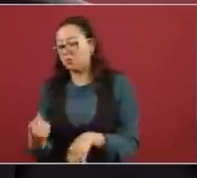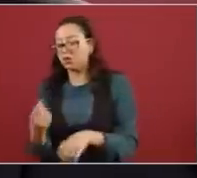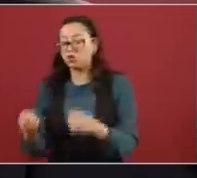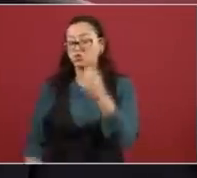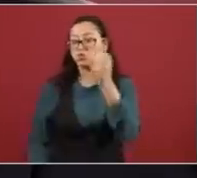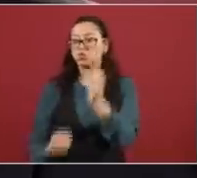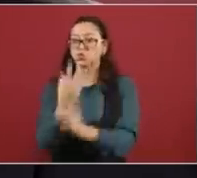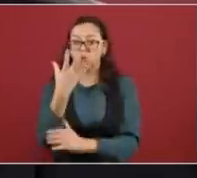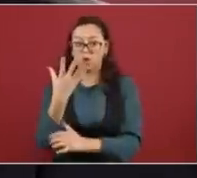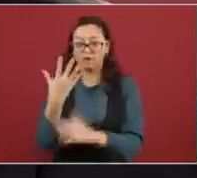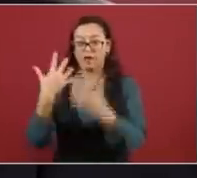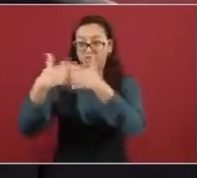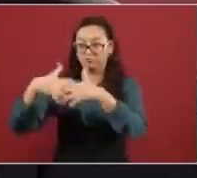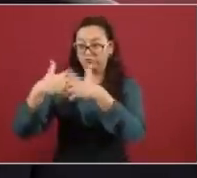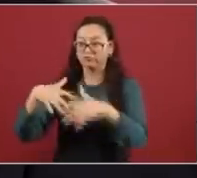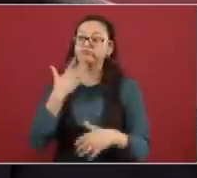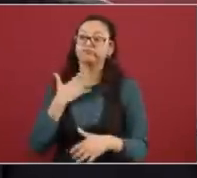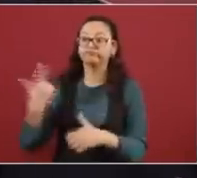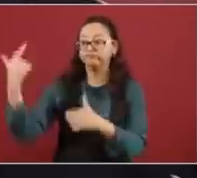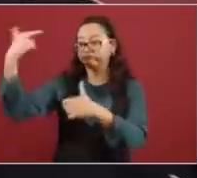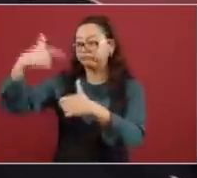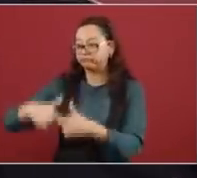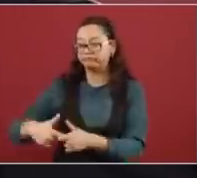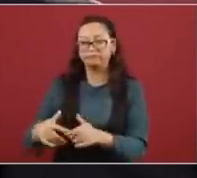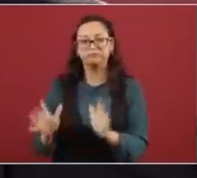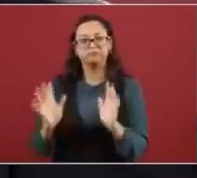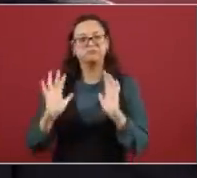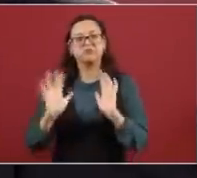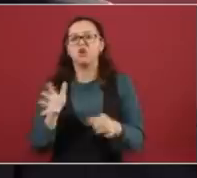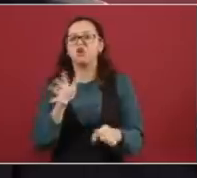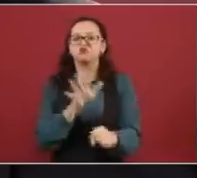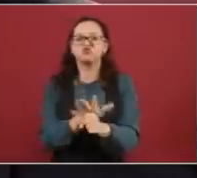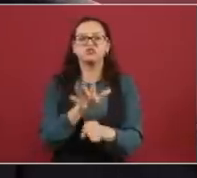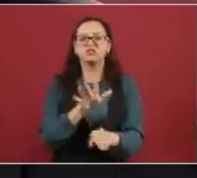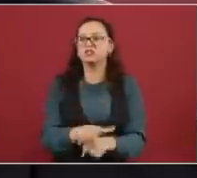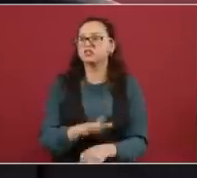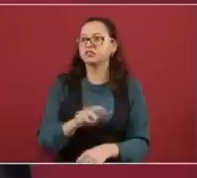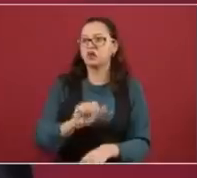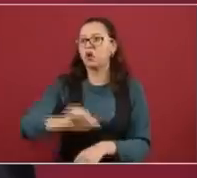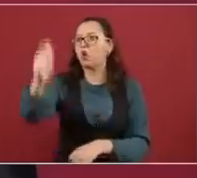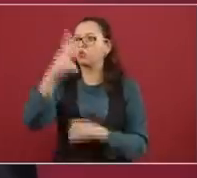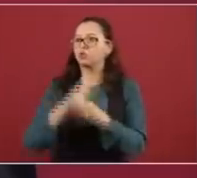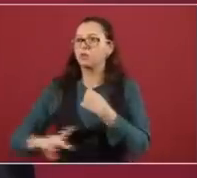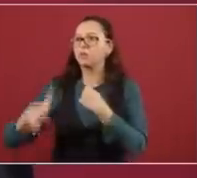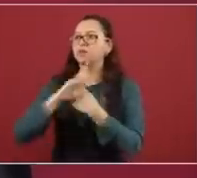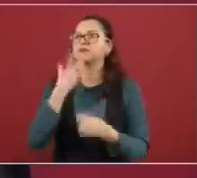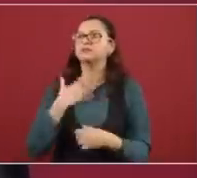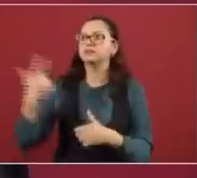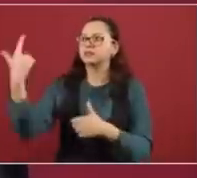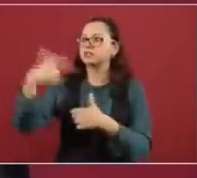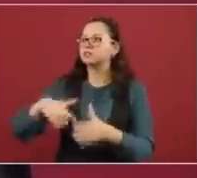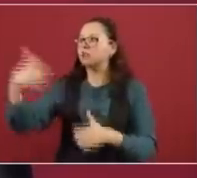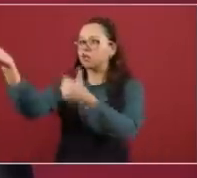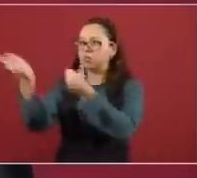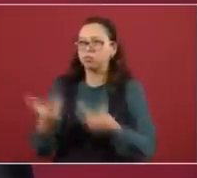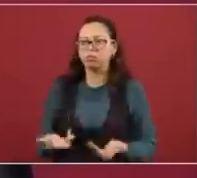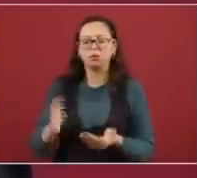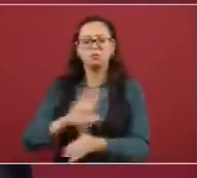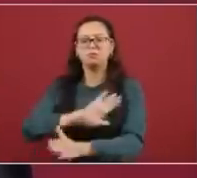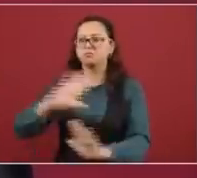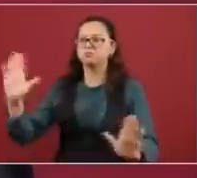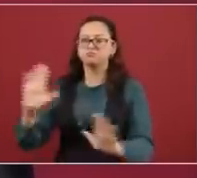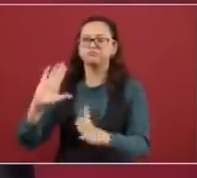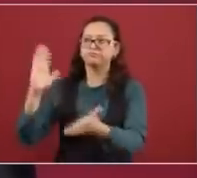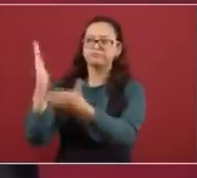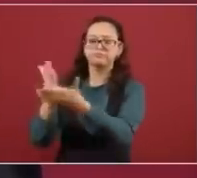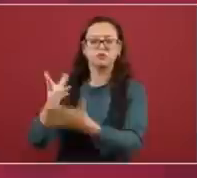autosuficientes, no comprar la gasolina en el extranjero, y vamos a reducir los costos